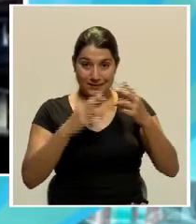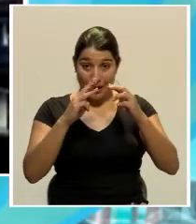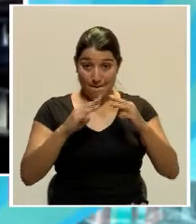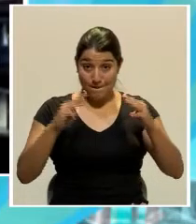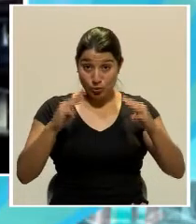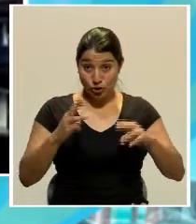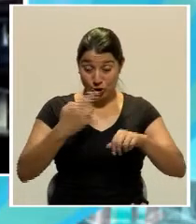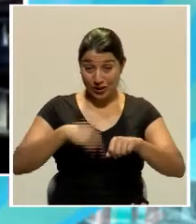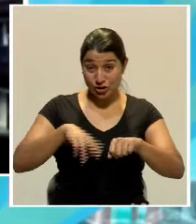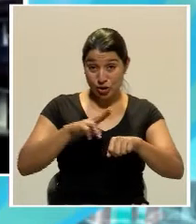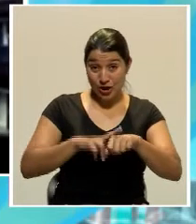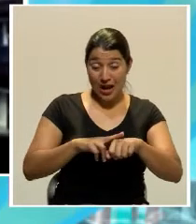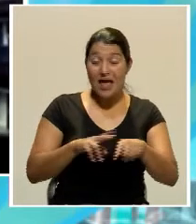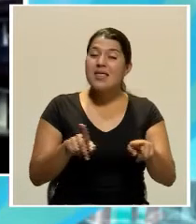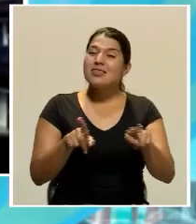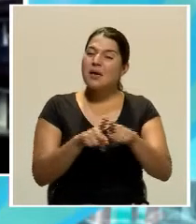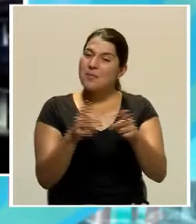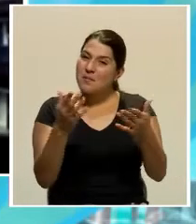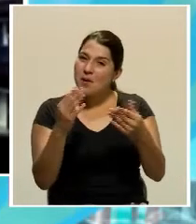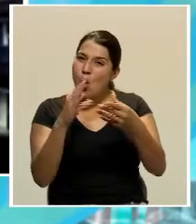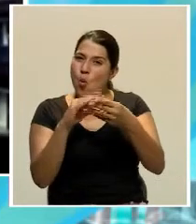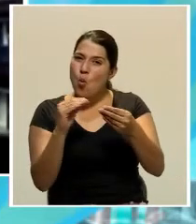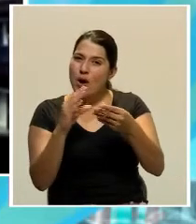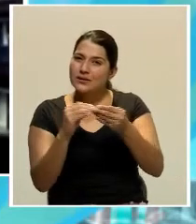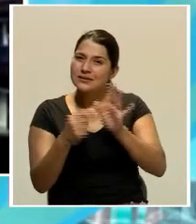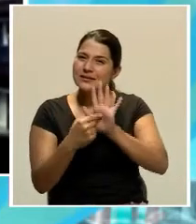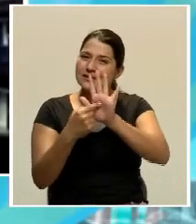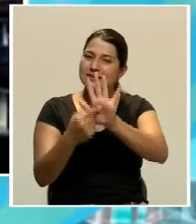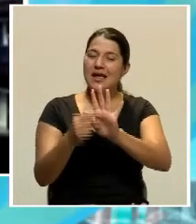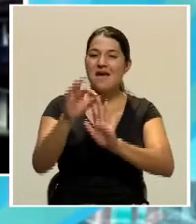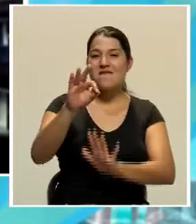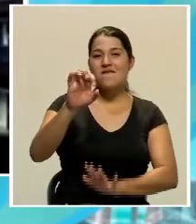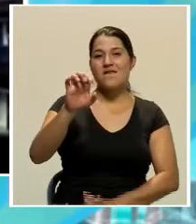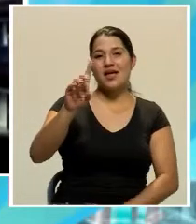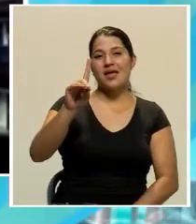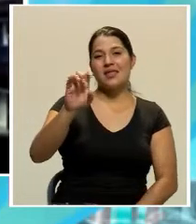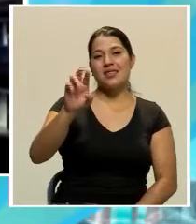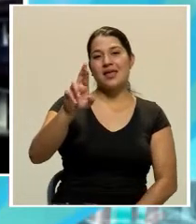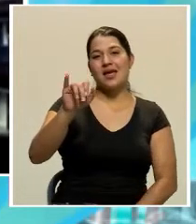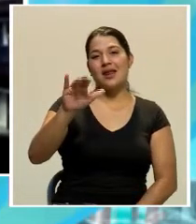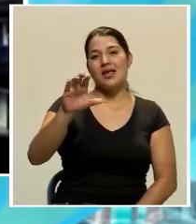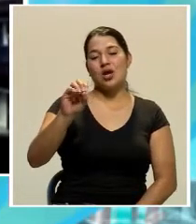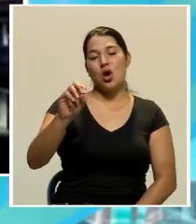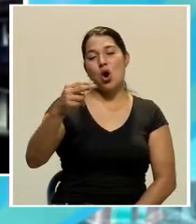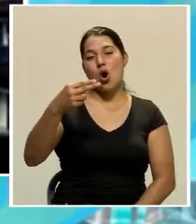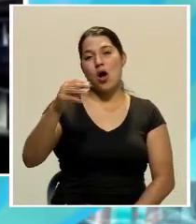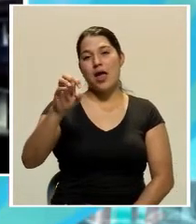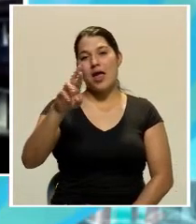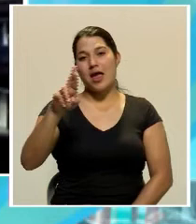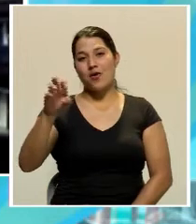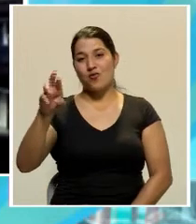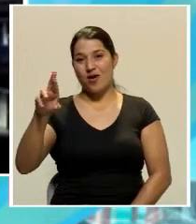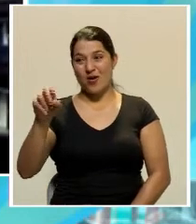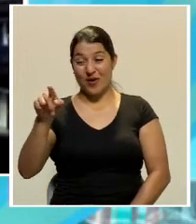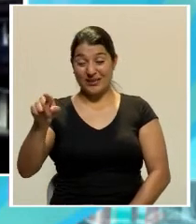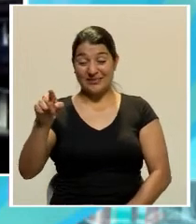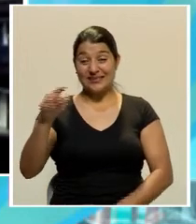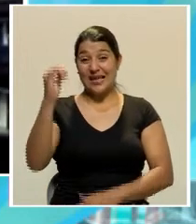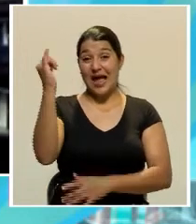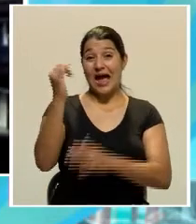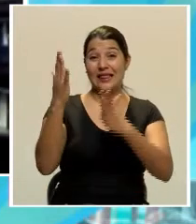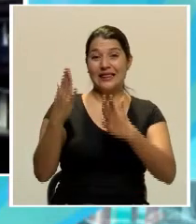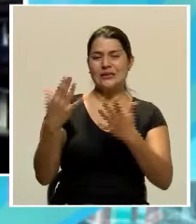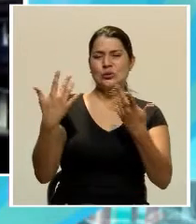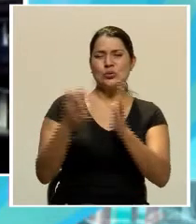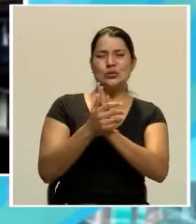Nacional y también sobre la muestra de Federico Herrero, ese artista tan talentoso que están exhibiendo en